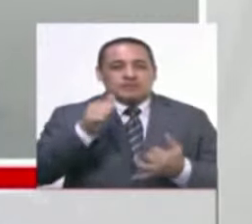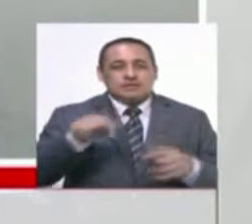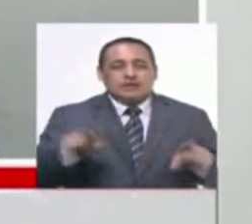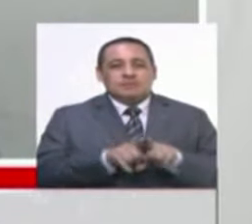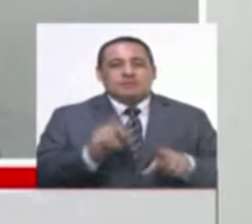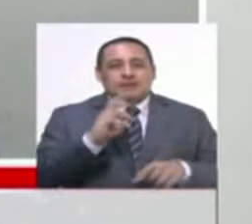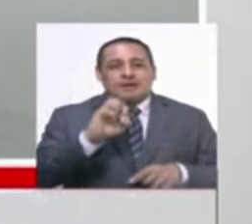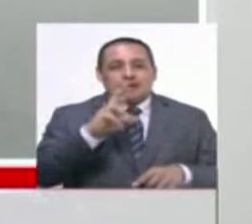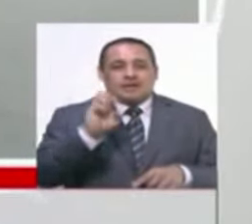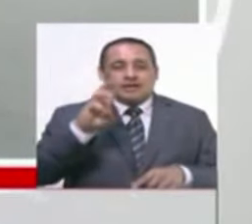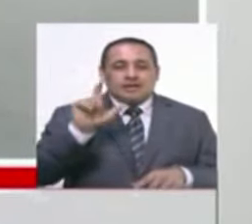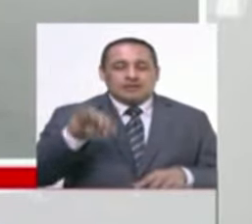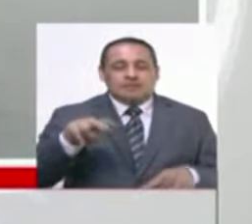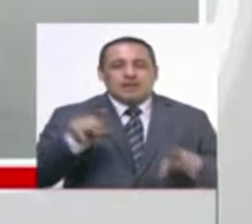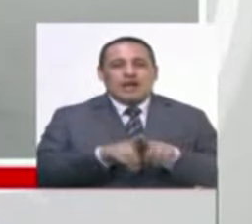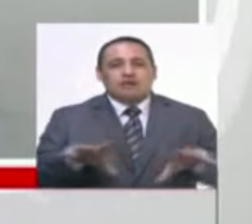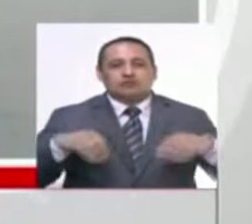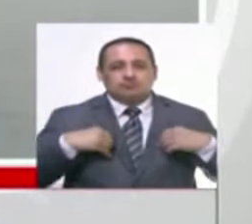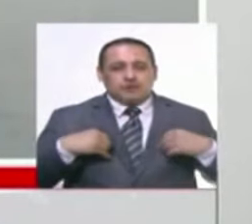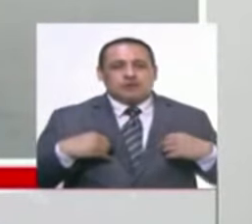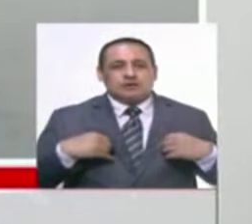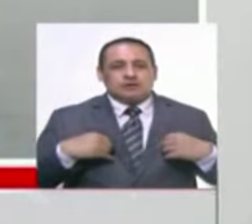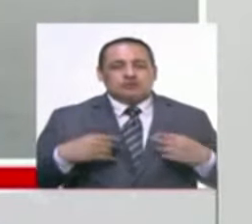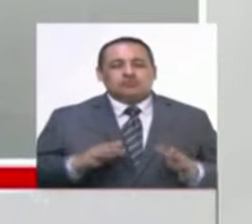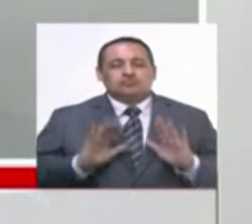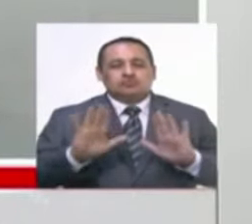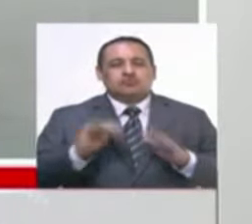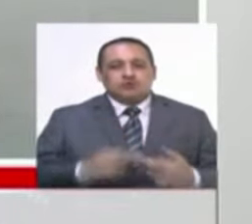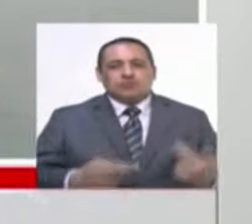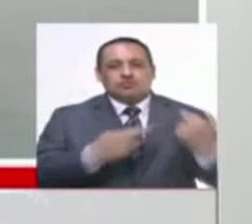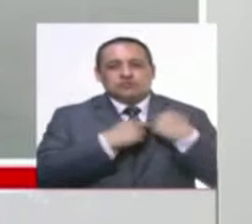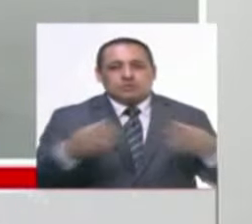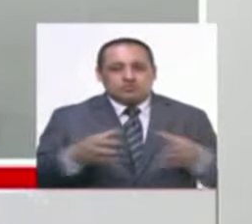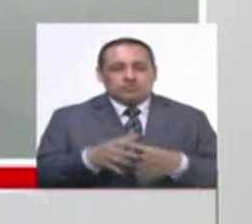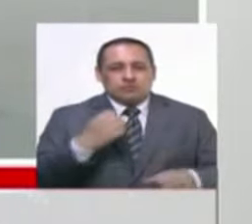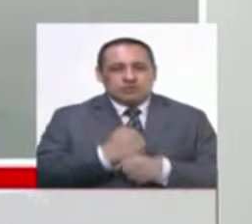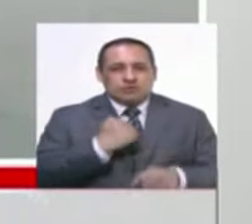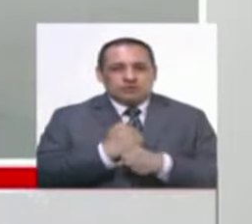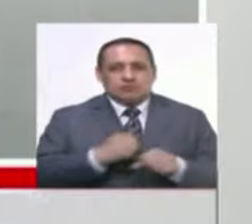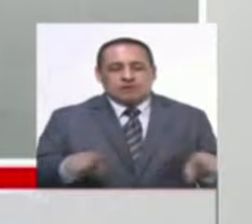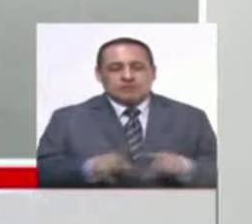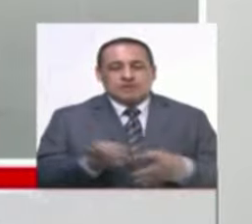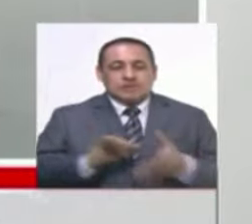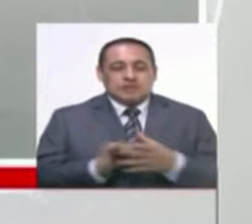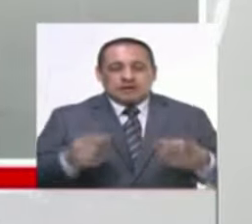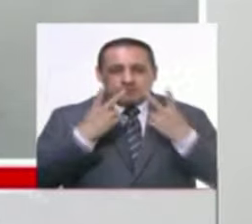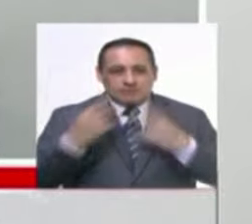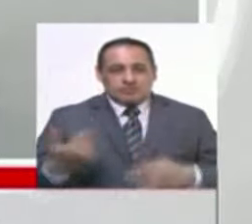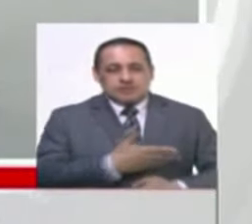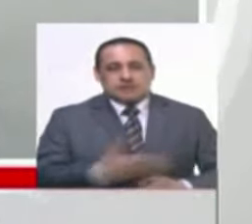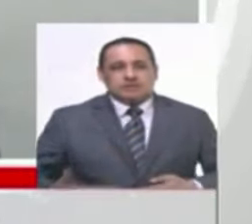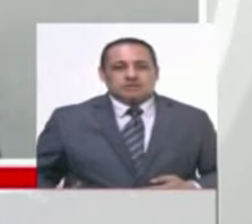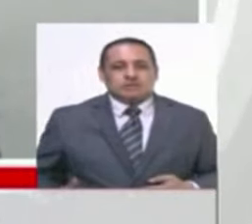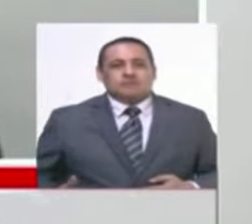Calelín López asuma su, ¿cómo se llama?, su imagen institucional. Algo que me estaba olvidando, señor presidente.